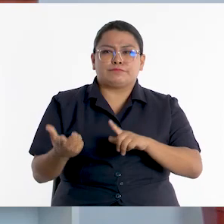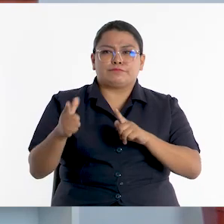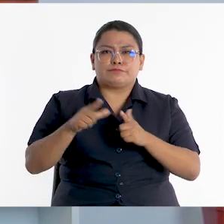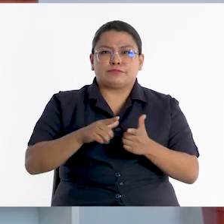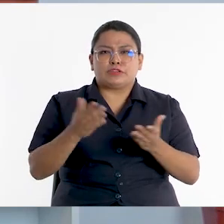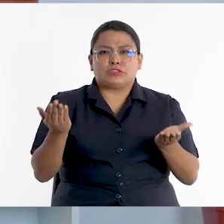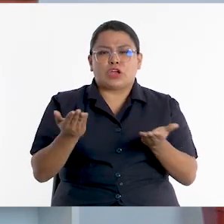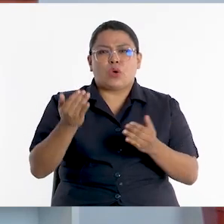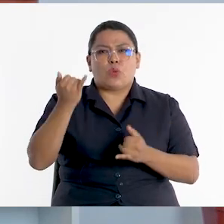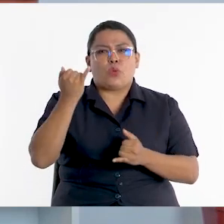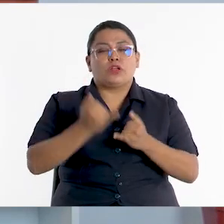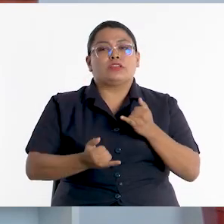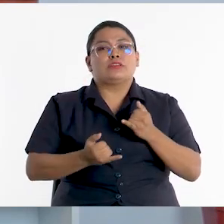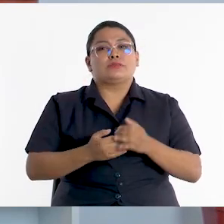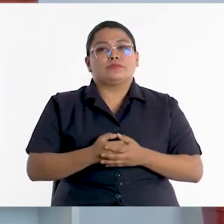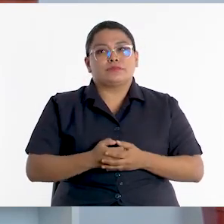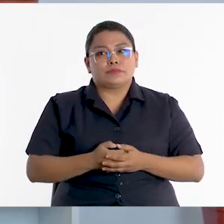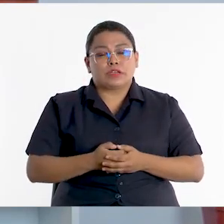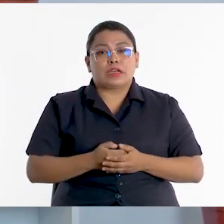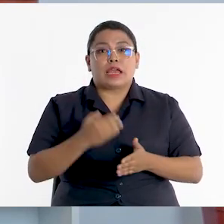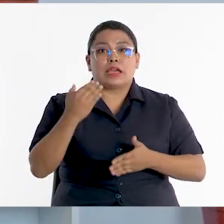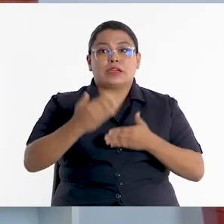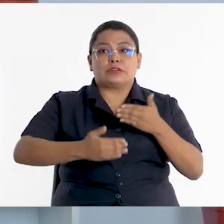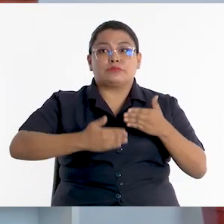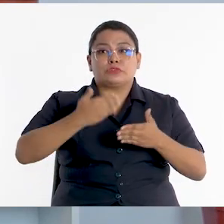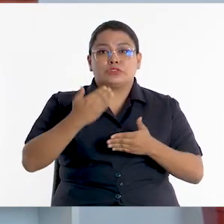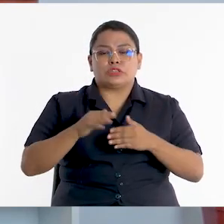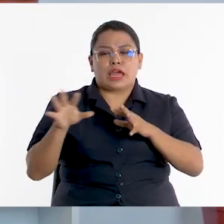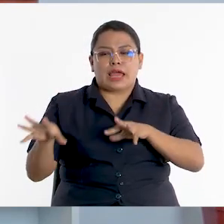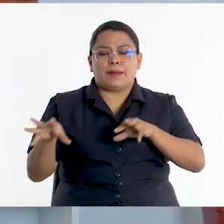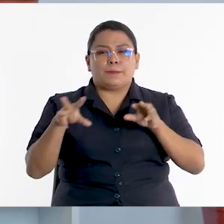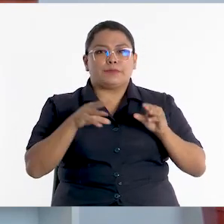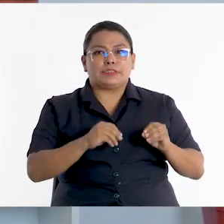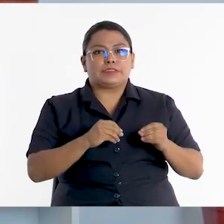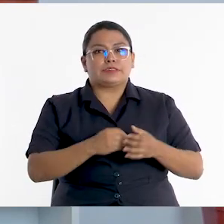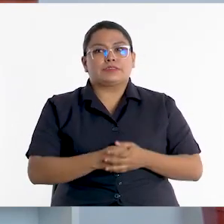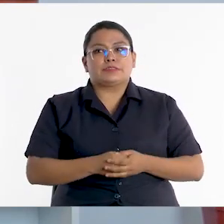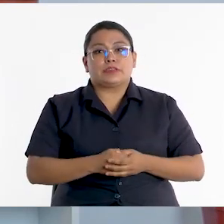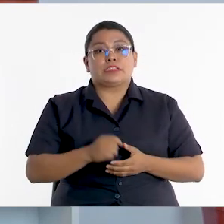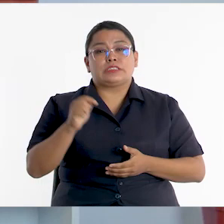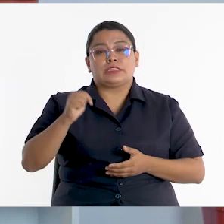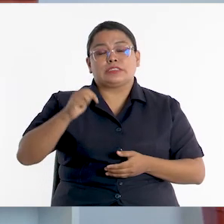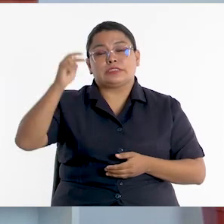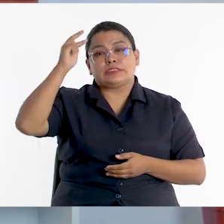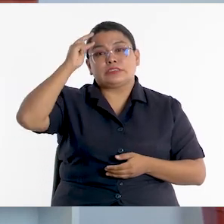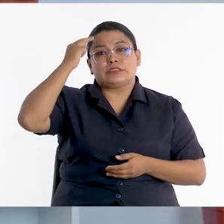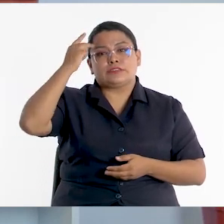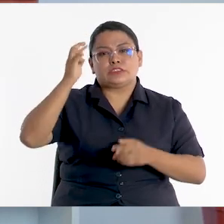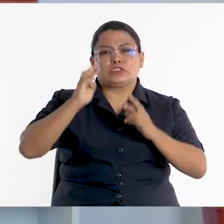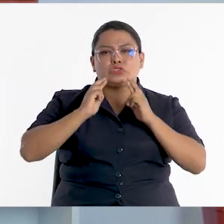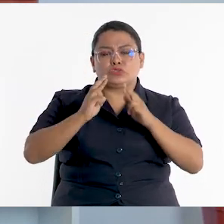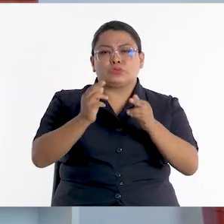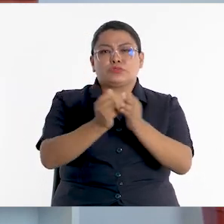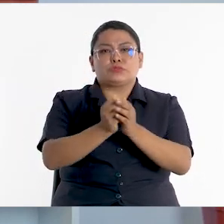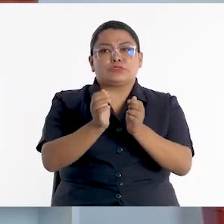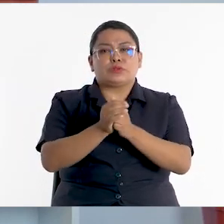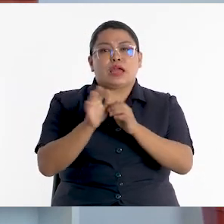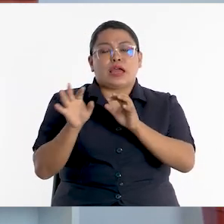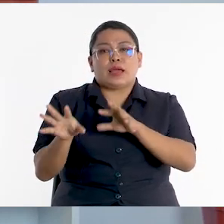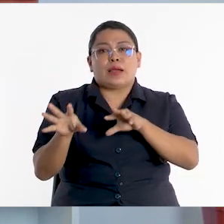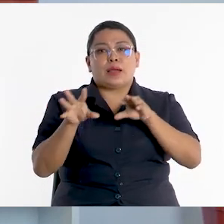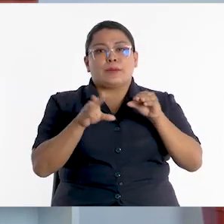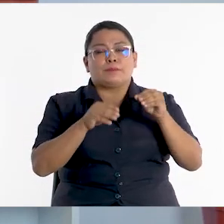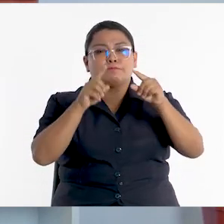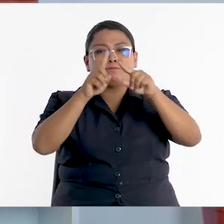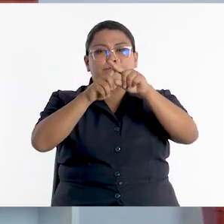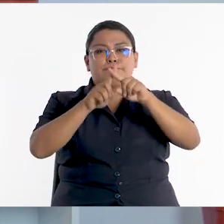para pasar al último nivel, que es el proceso de aplicación. Y este consiste en resolver problemas